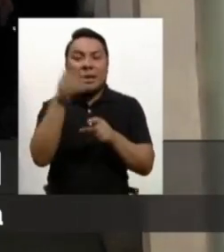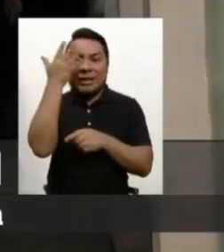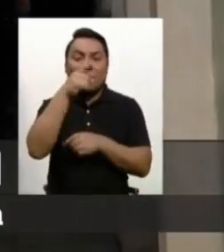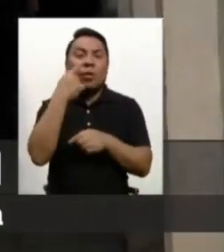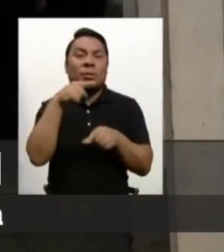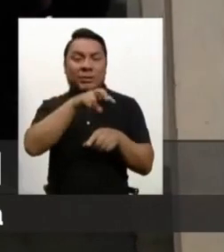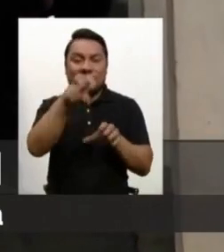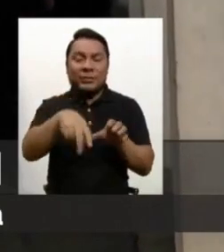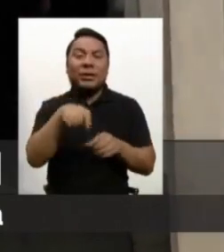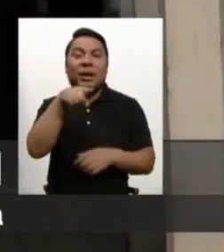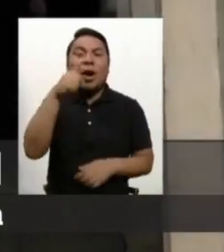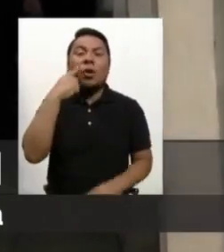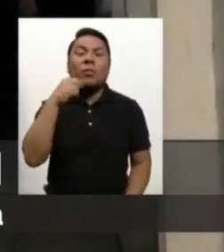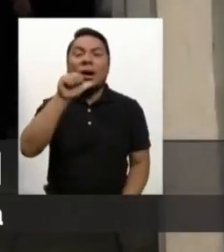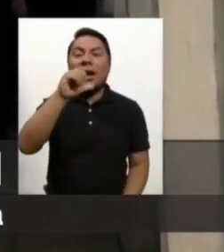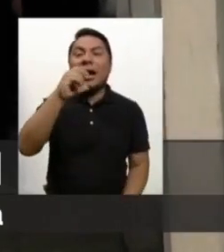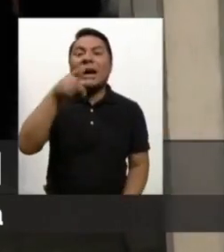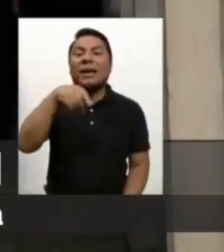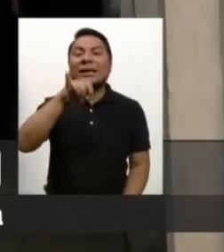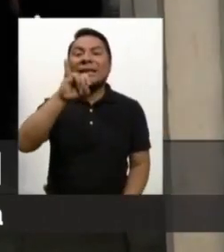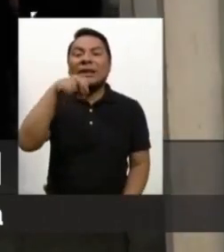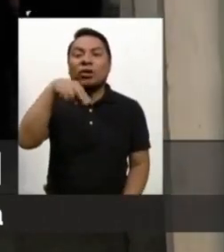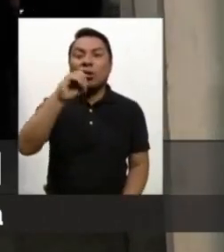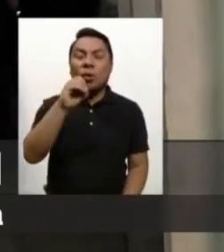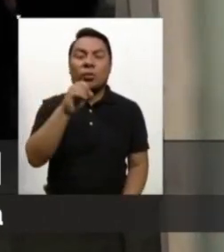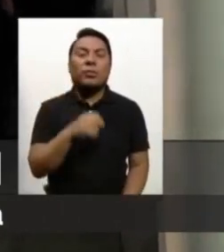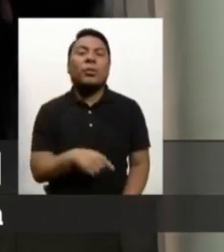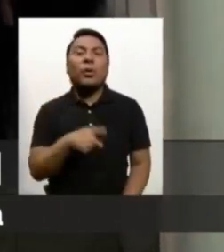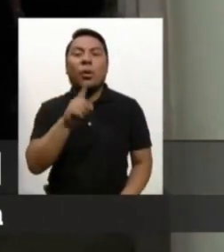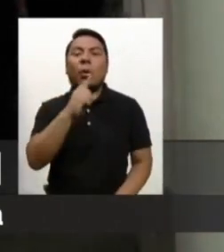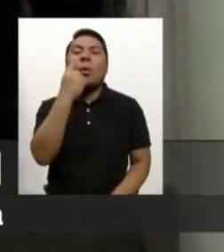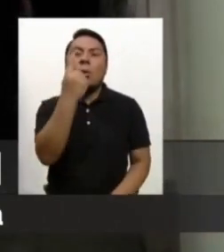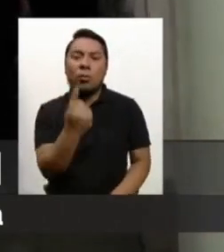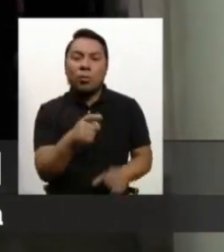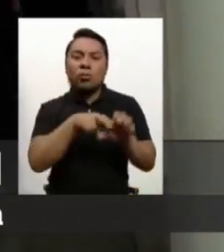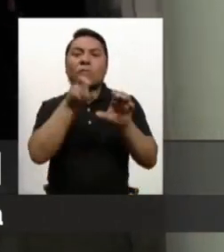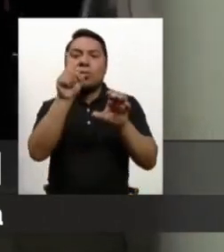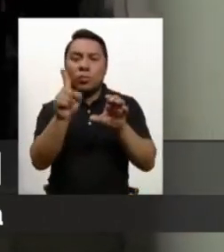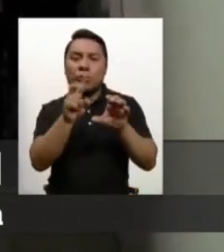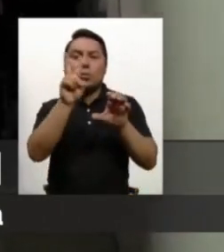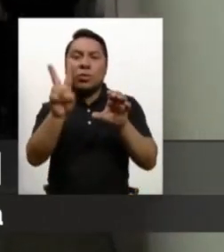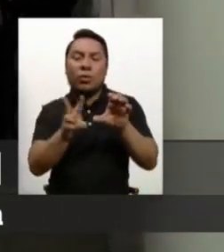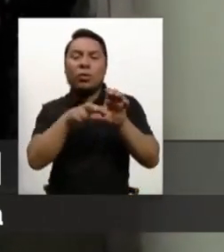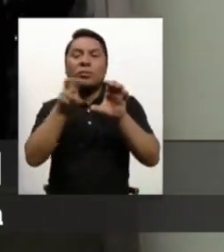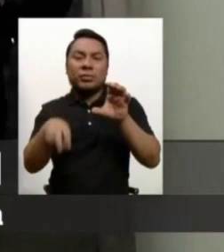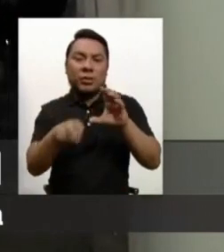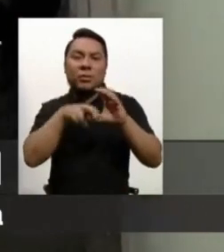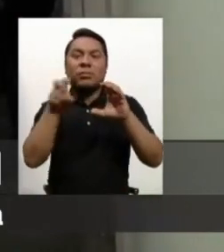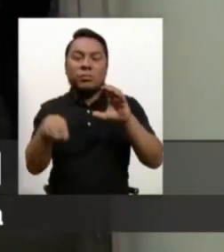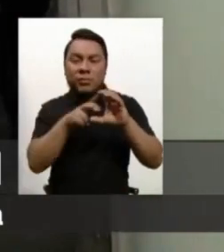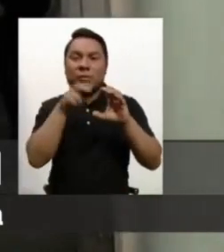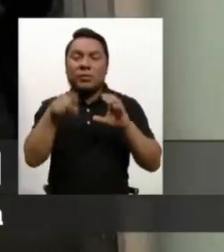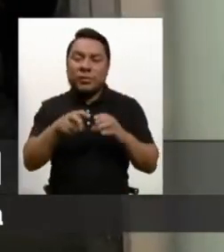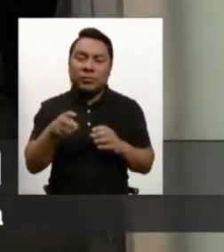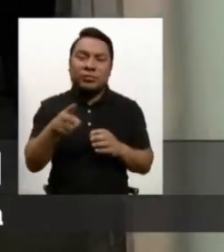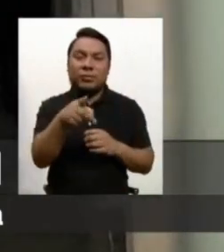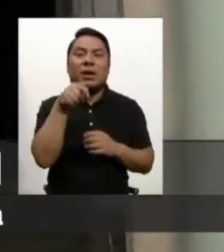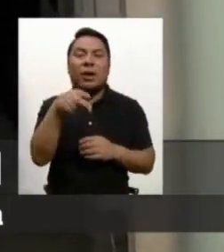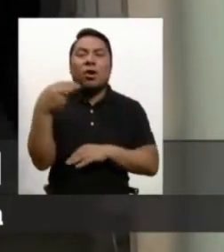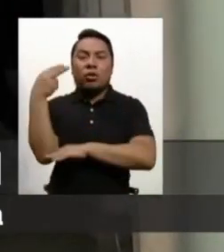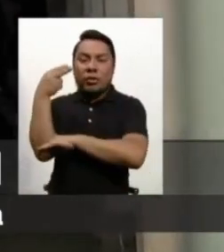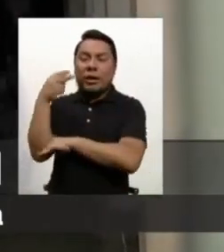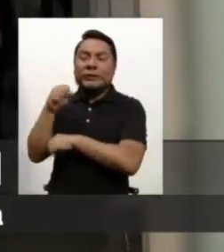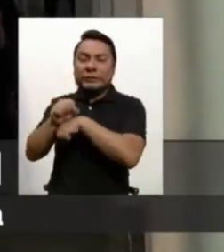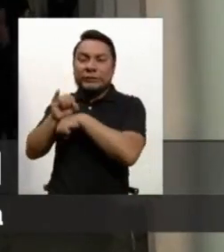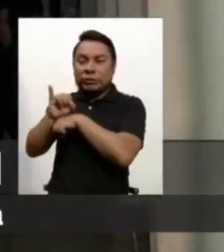a Pedro Aquino, uno a uno, el equipo peruano viene bajando del bus que los trajo de su hotel de concentración en San Isidro,